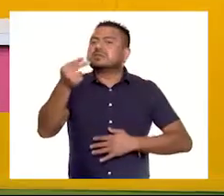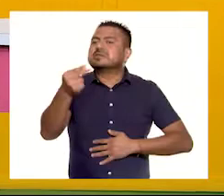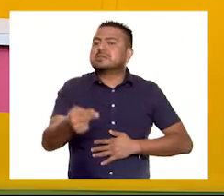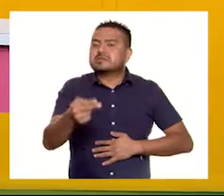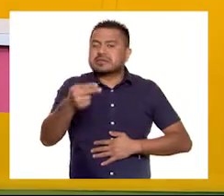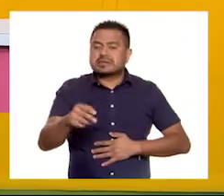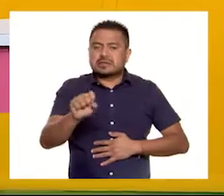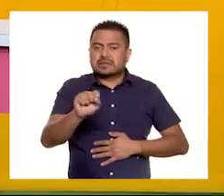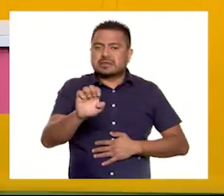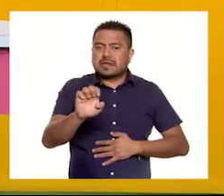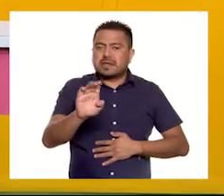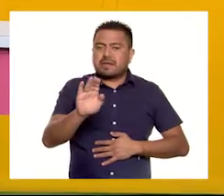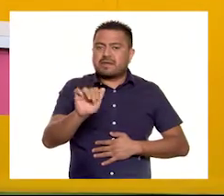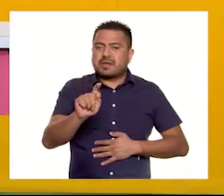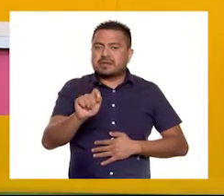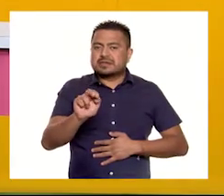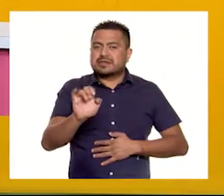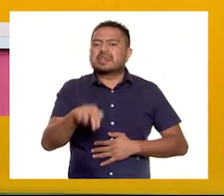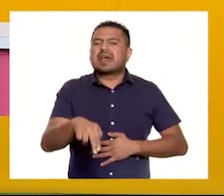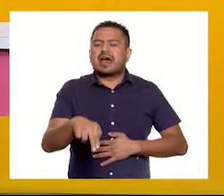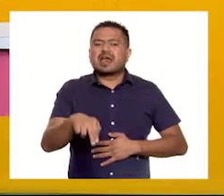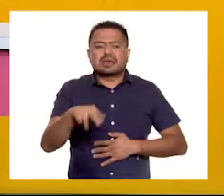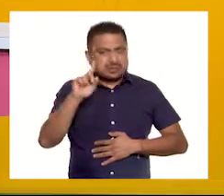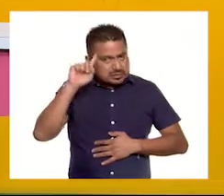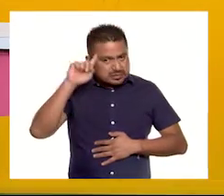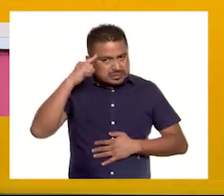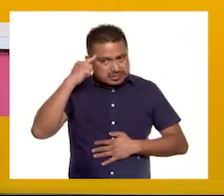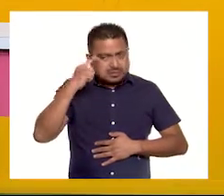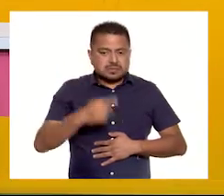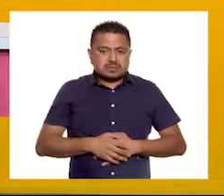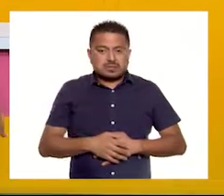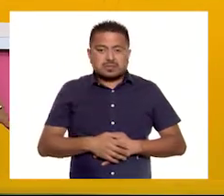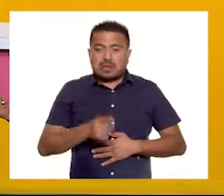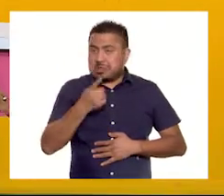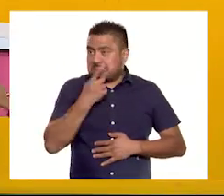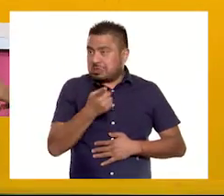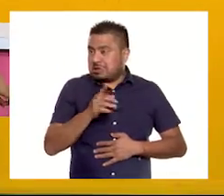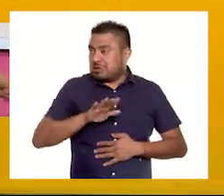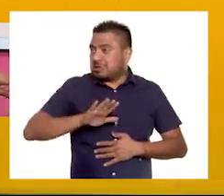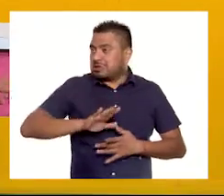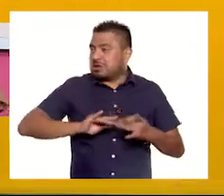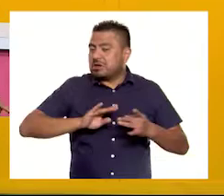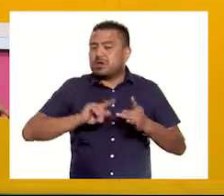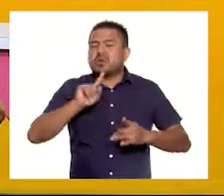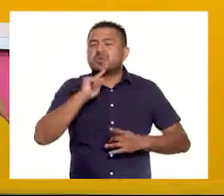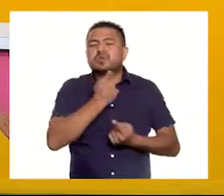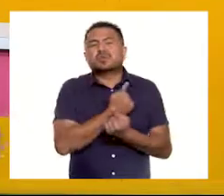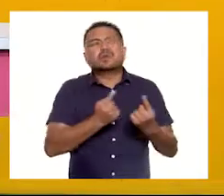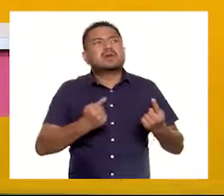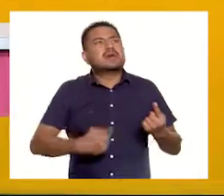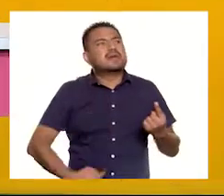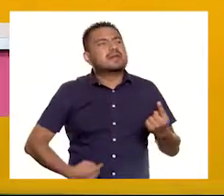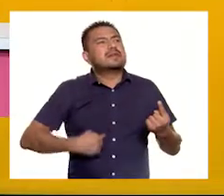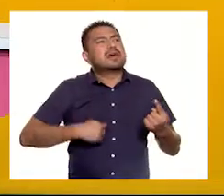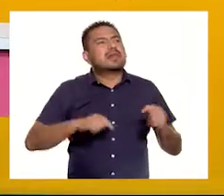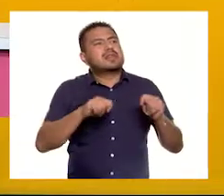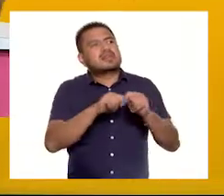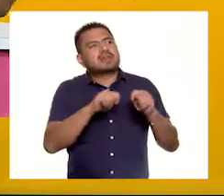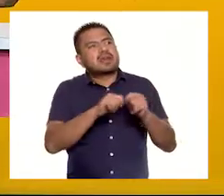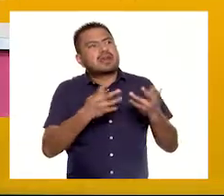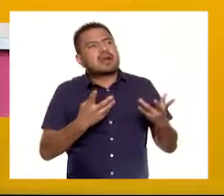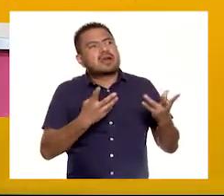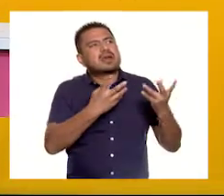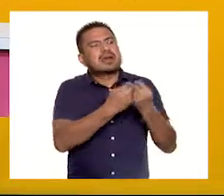llama Sebastián se enoja. Se cuenta que había una vez un niño que vivía con sus